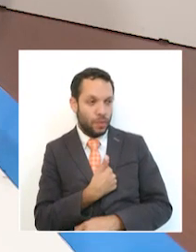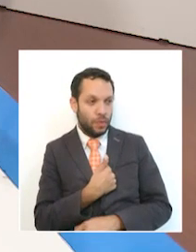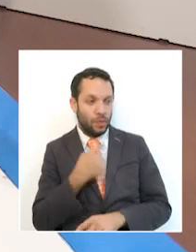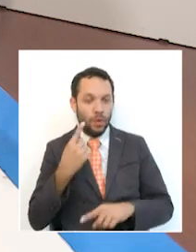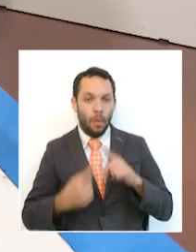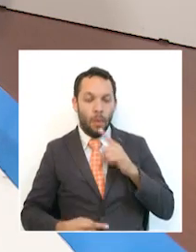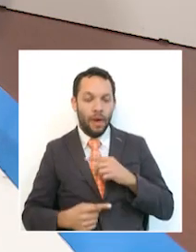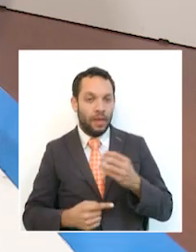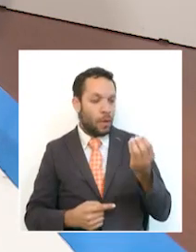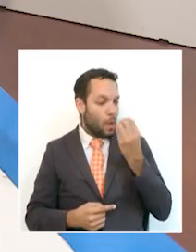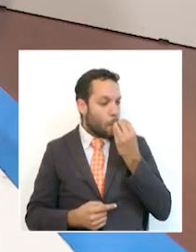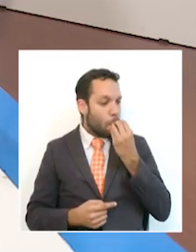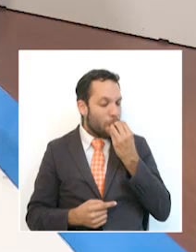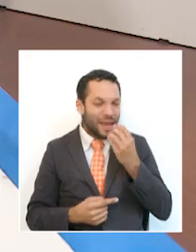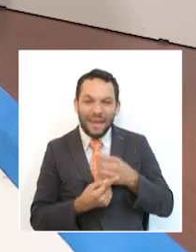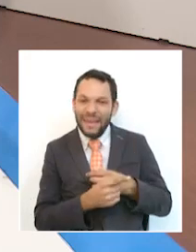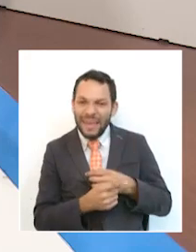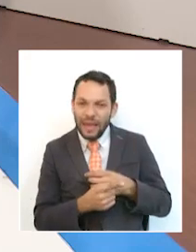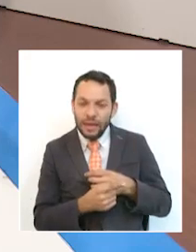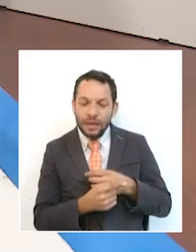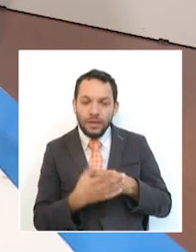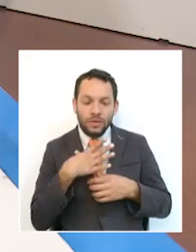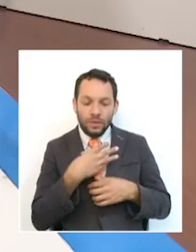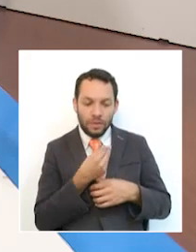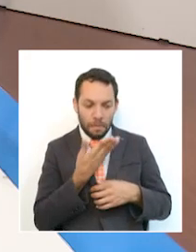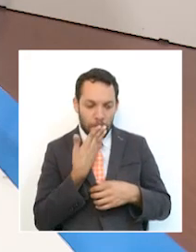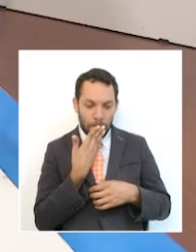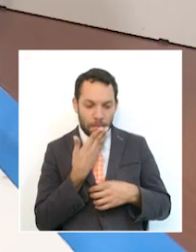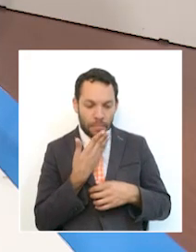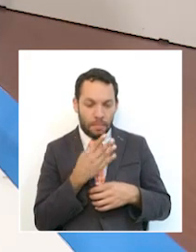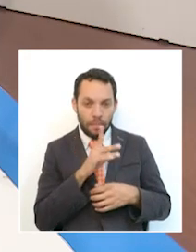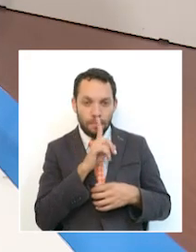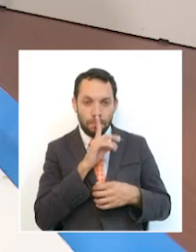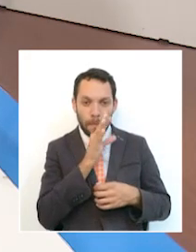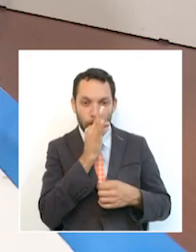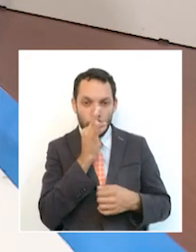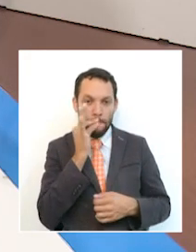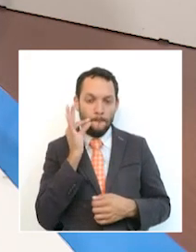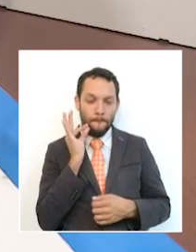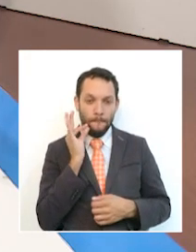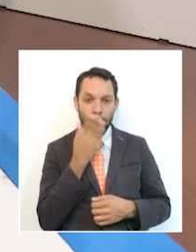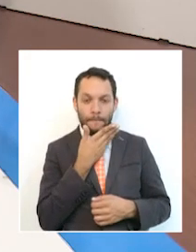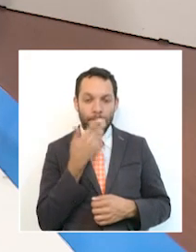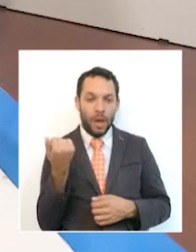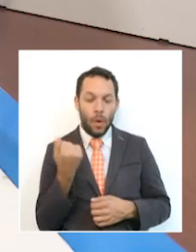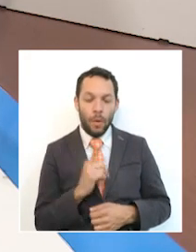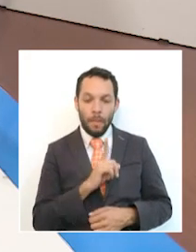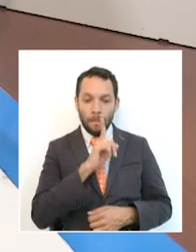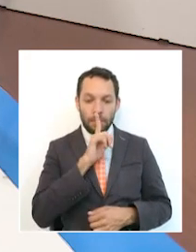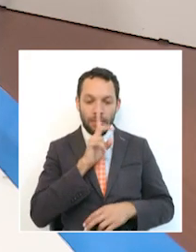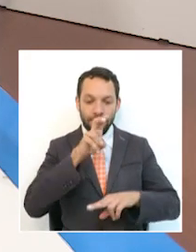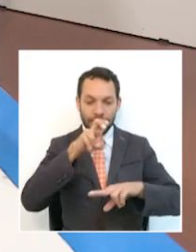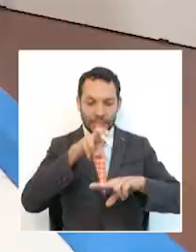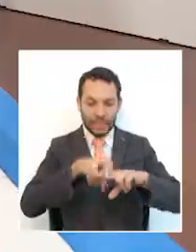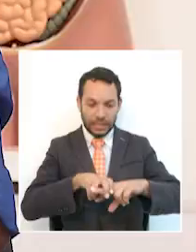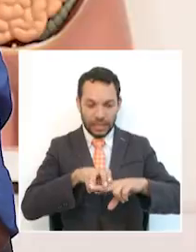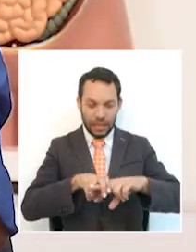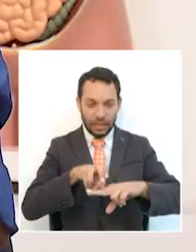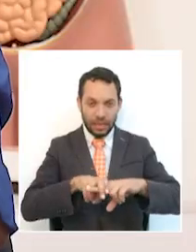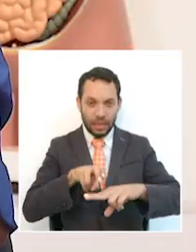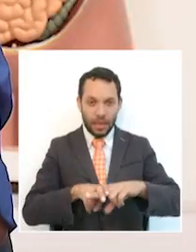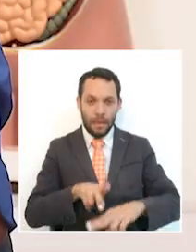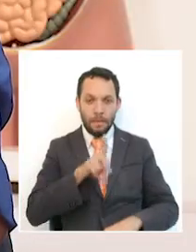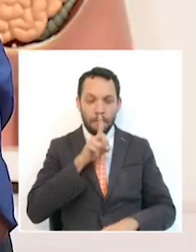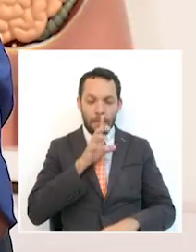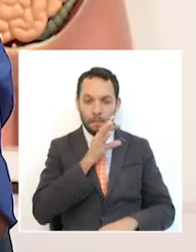siempre es en silencio porque la digestión empieza en la boca aquí lo más importante las glándulas